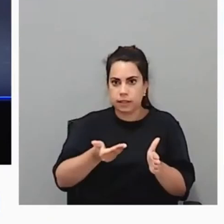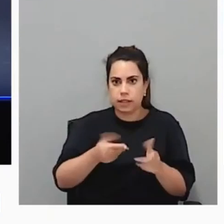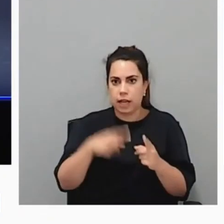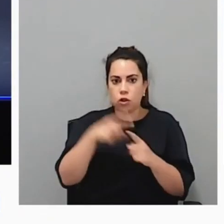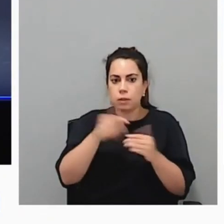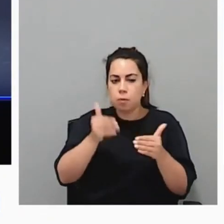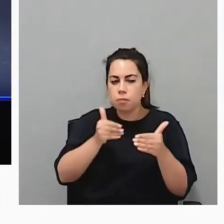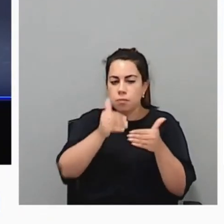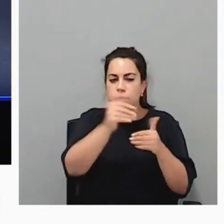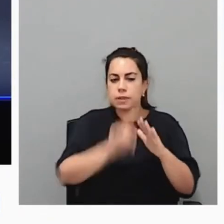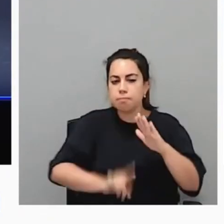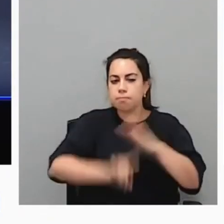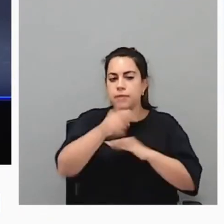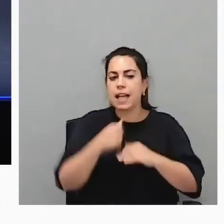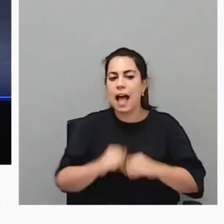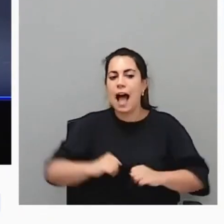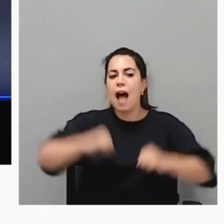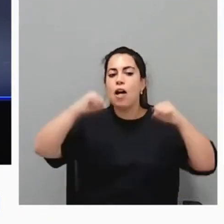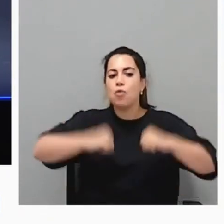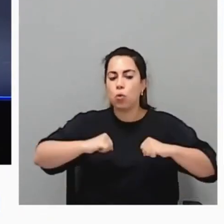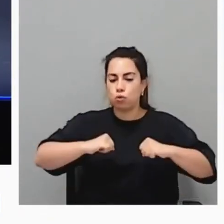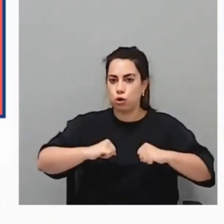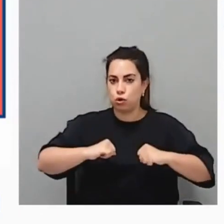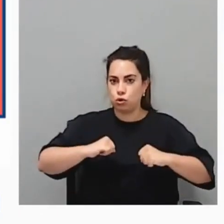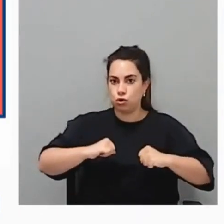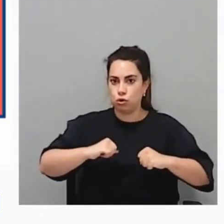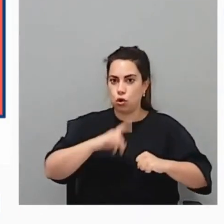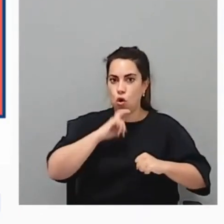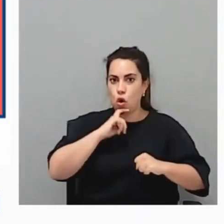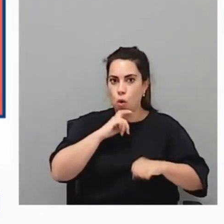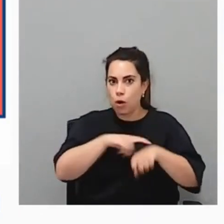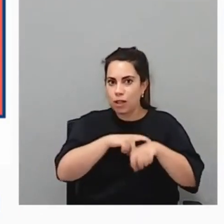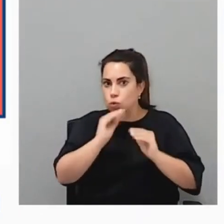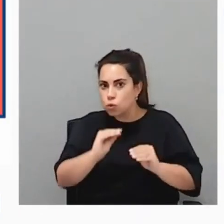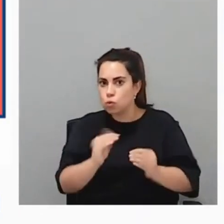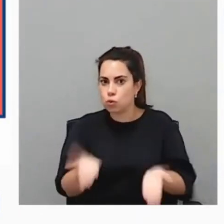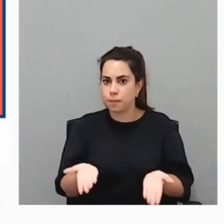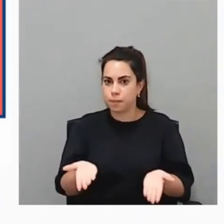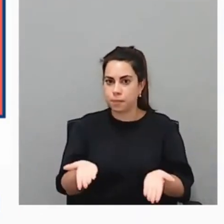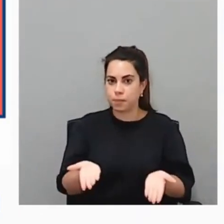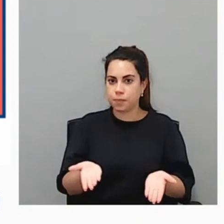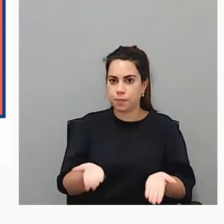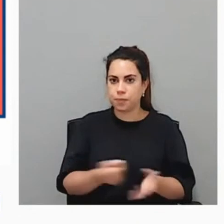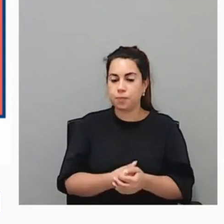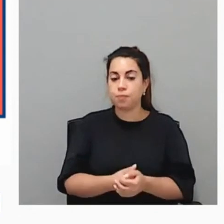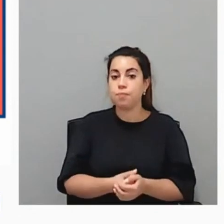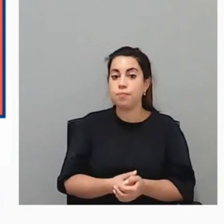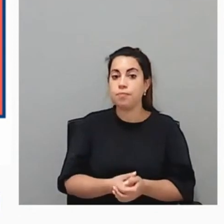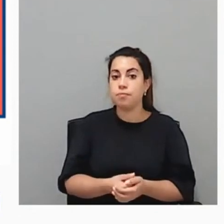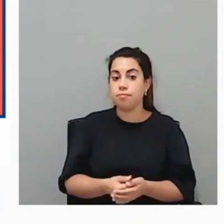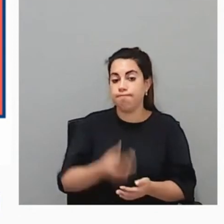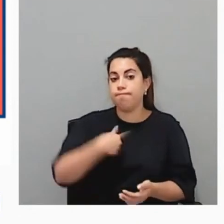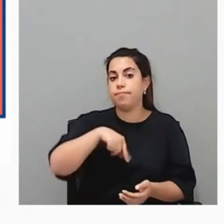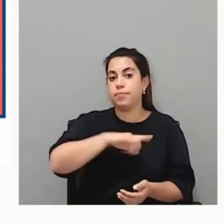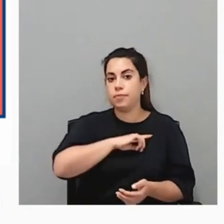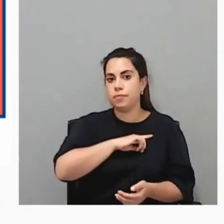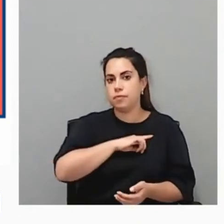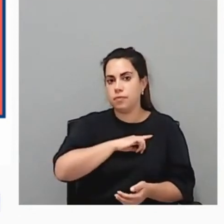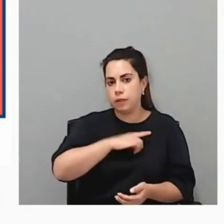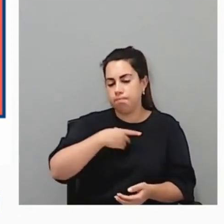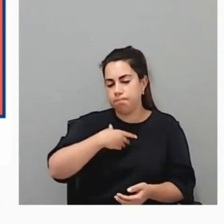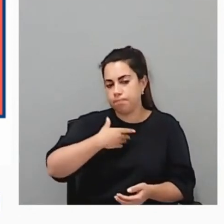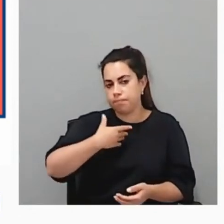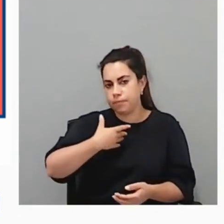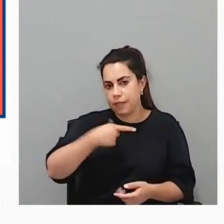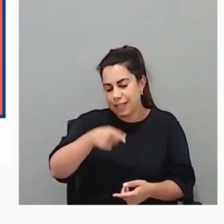etapa determinante para lo que vamos a ser como sociedad en el futuro próximo. Y por eso nosotros es algo que realmente es